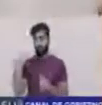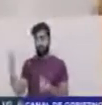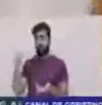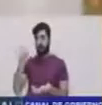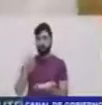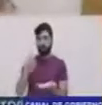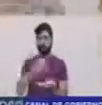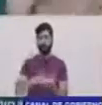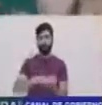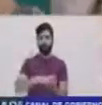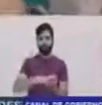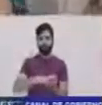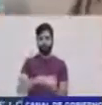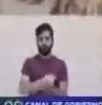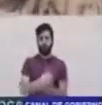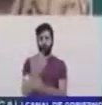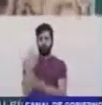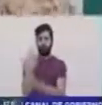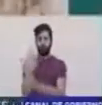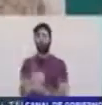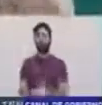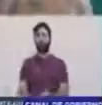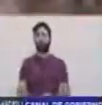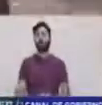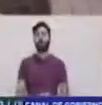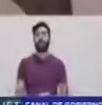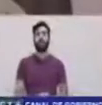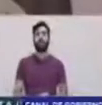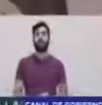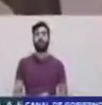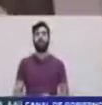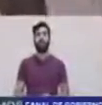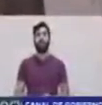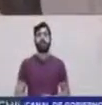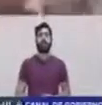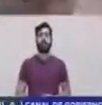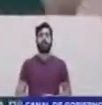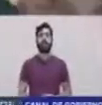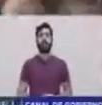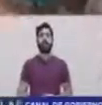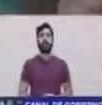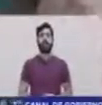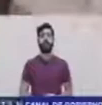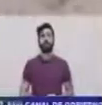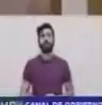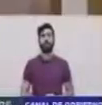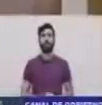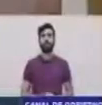Claudia. Yo lo voy a invitar a que nos desinfectemos las manos. Gracias.